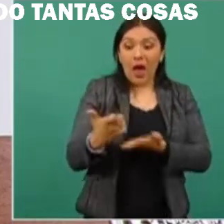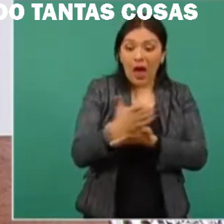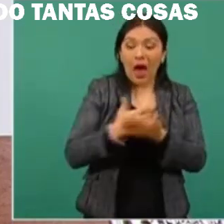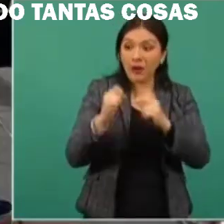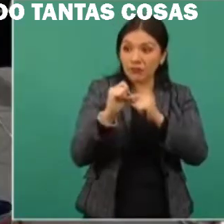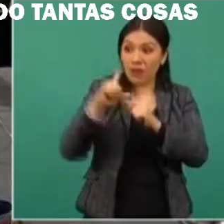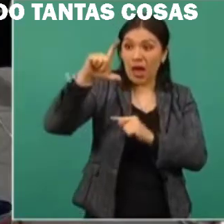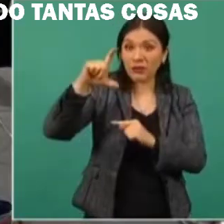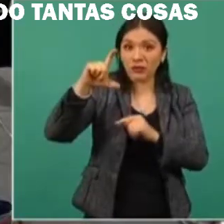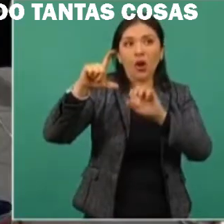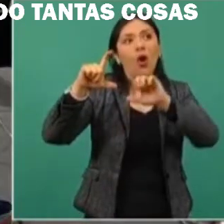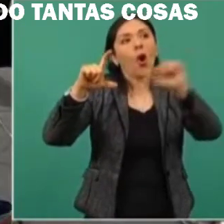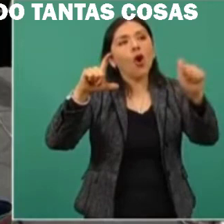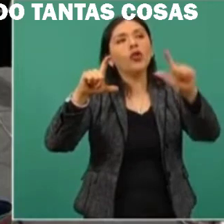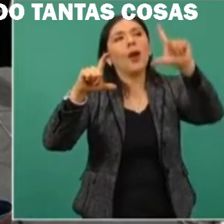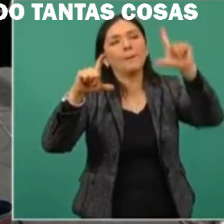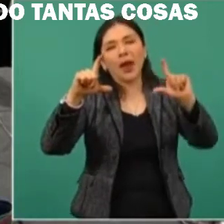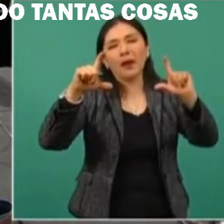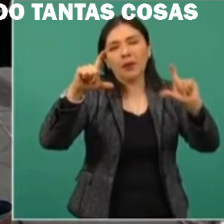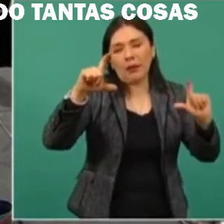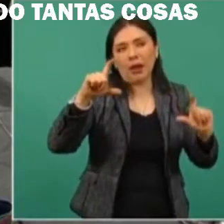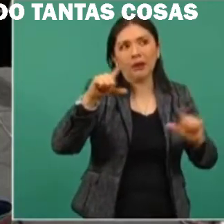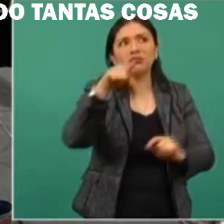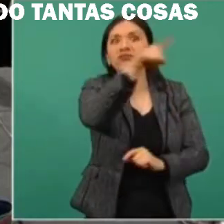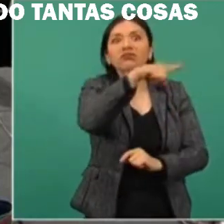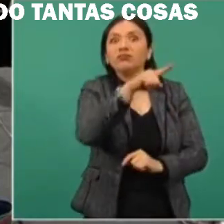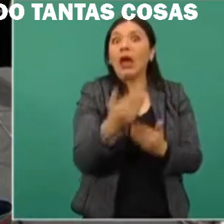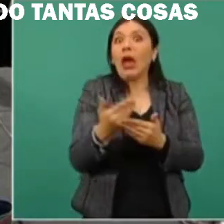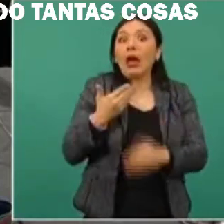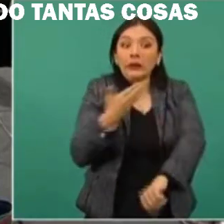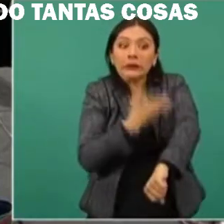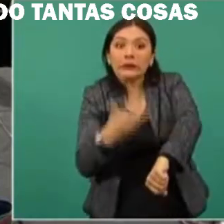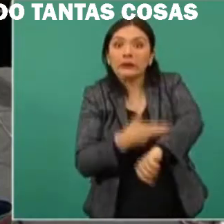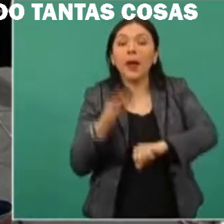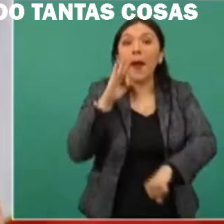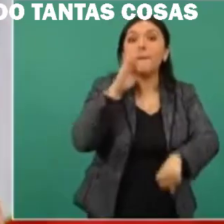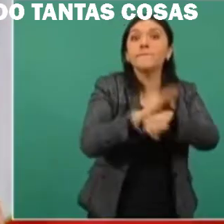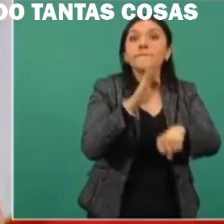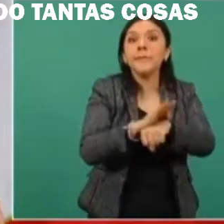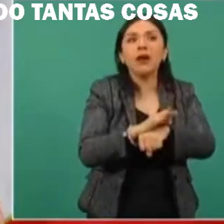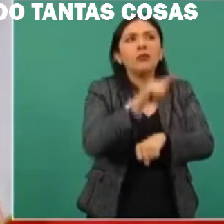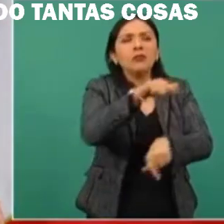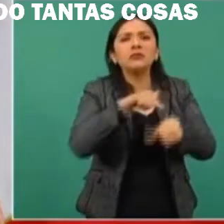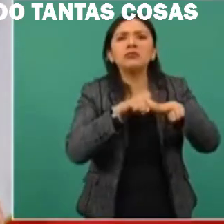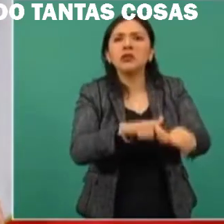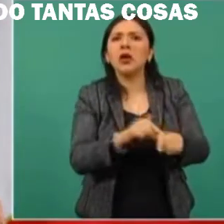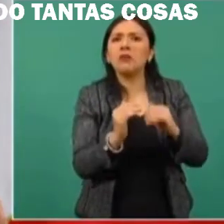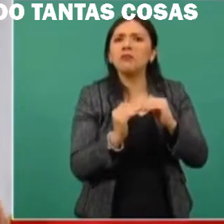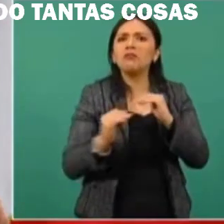República. Ellos se ampararon y siguen ganando